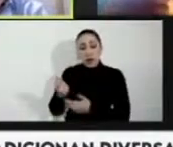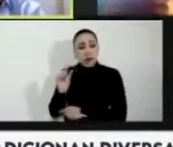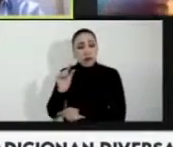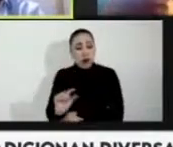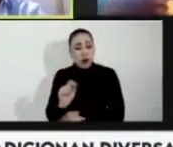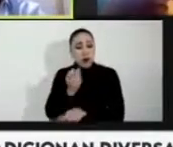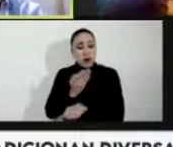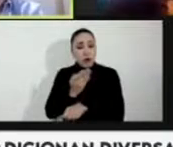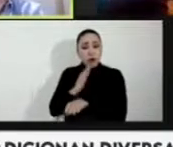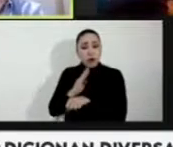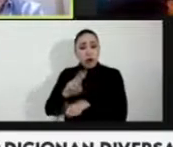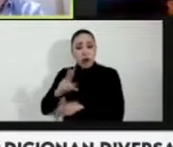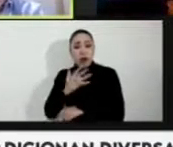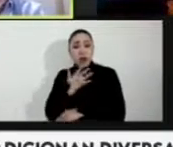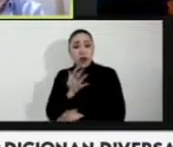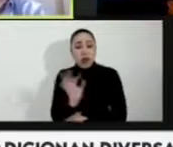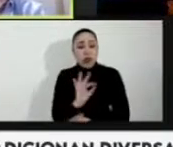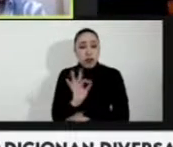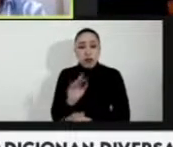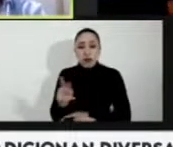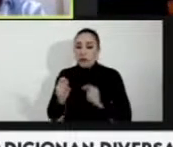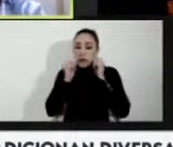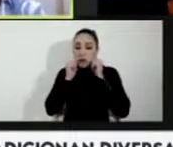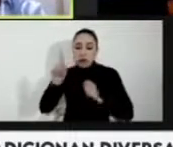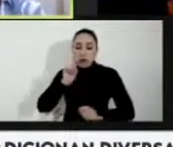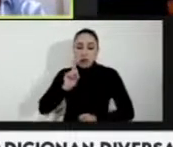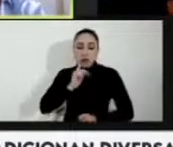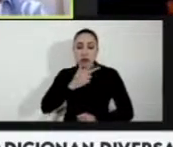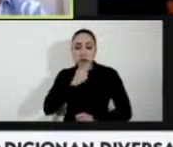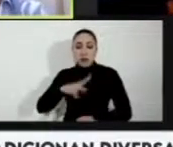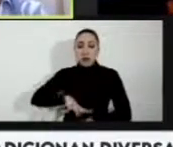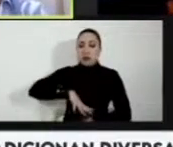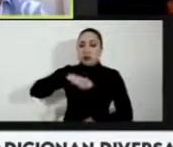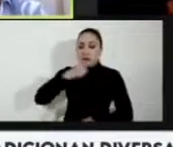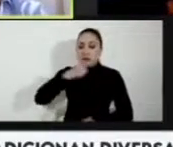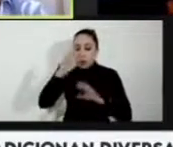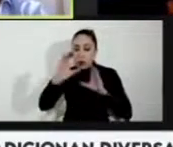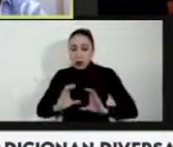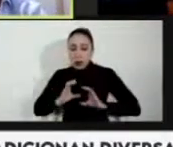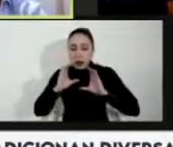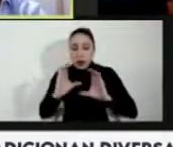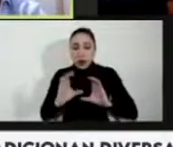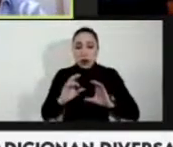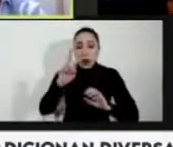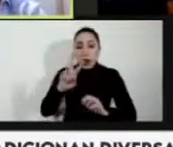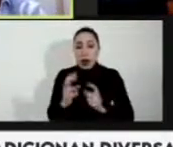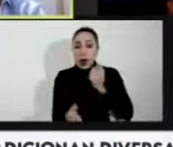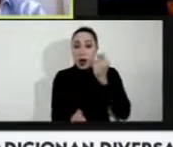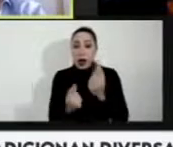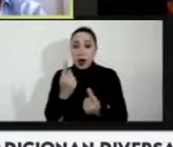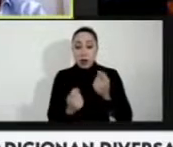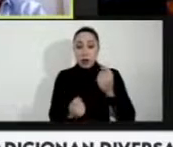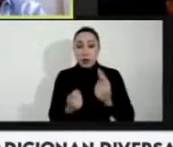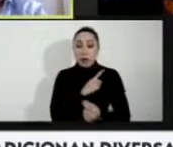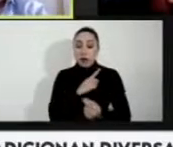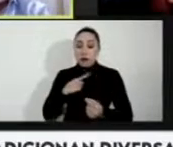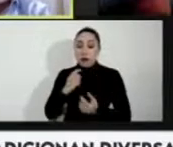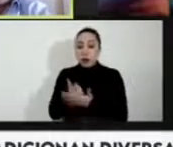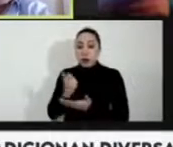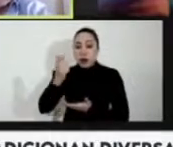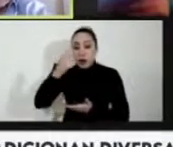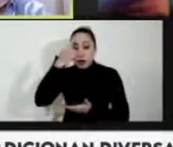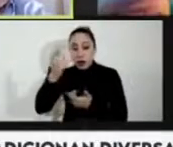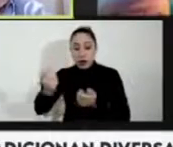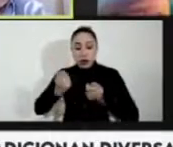tan precario, también tienen que pagar en muchas ocasiones por tener una patrulla en buenas condiciones, una